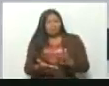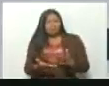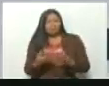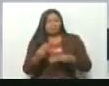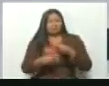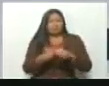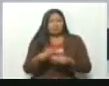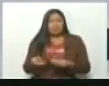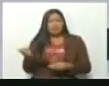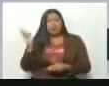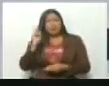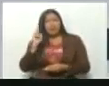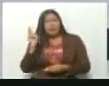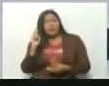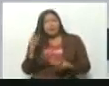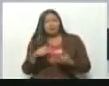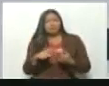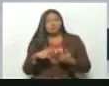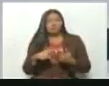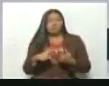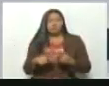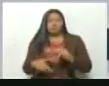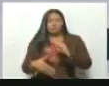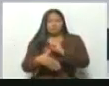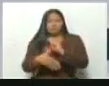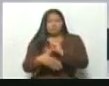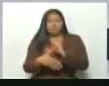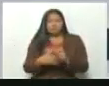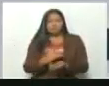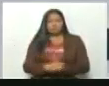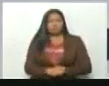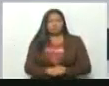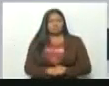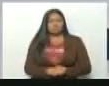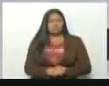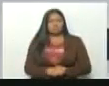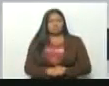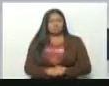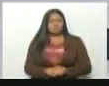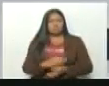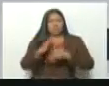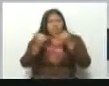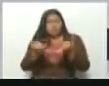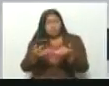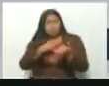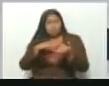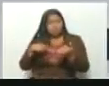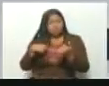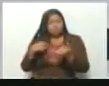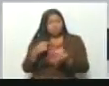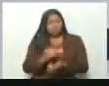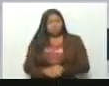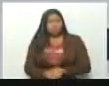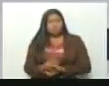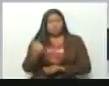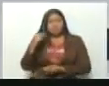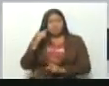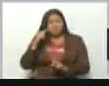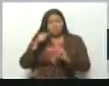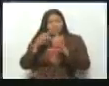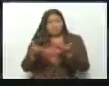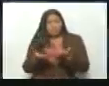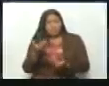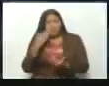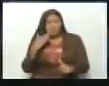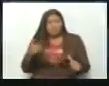Fortalecimiento a lo que es la Radio del Sur, Telesur. Sí, fíjate, nosotros hemos tenido la dicha